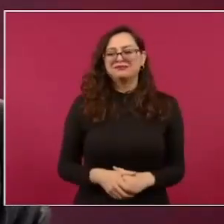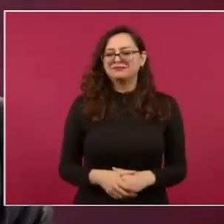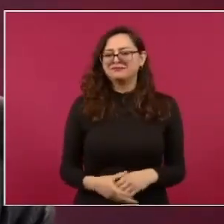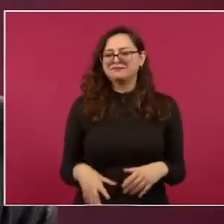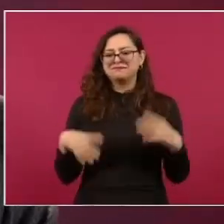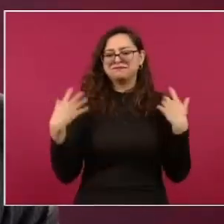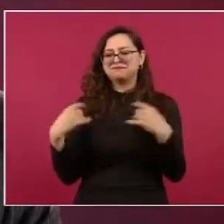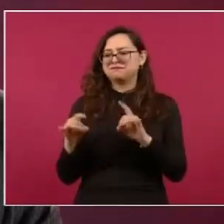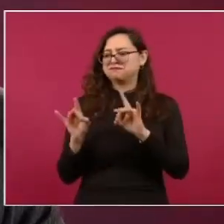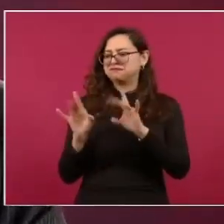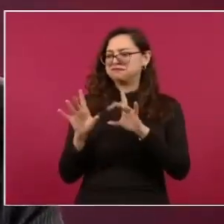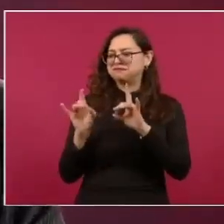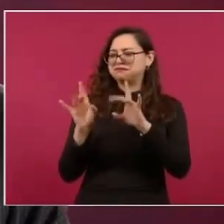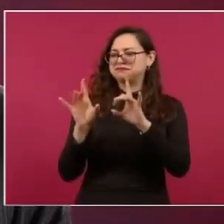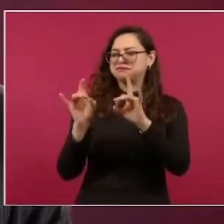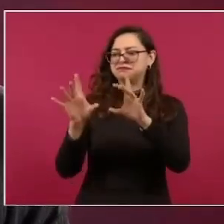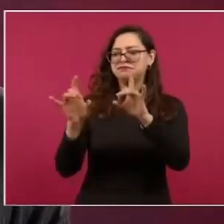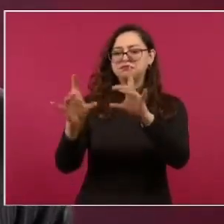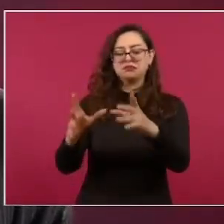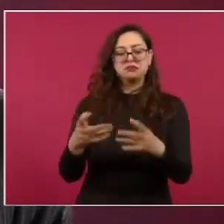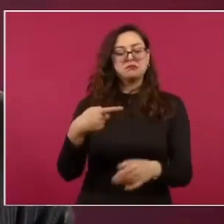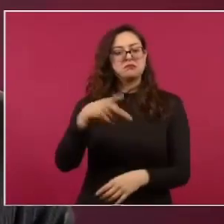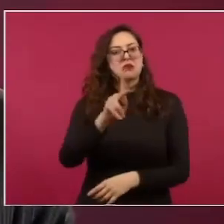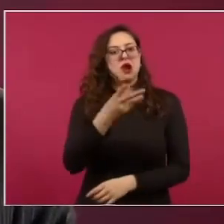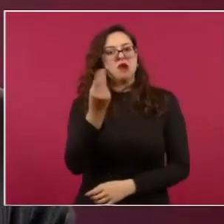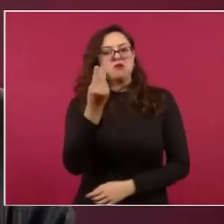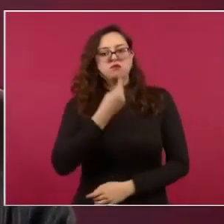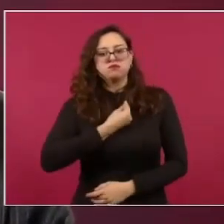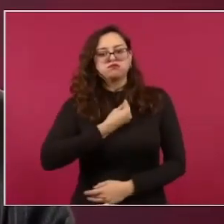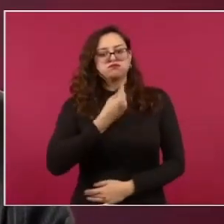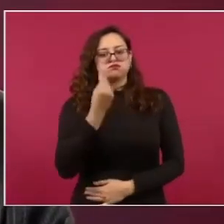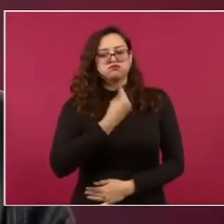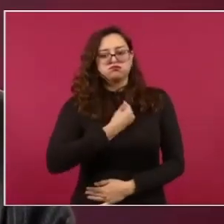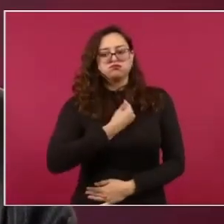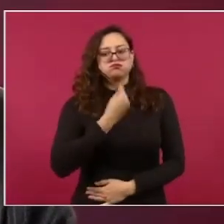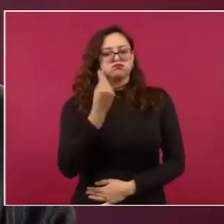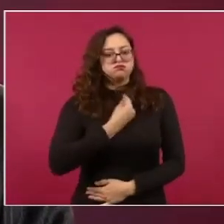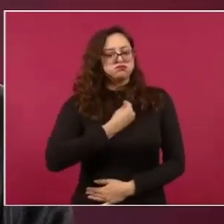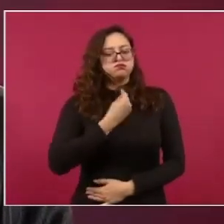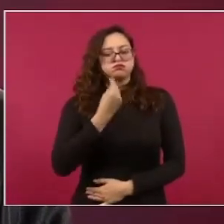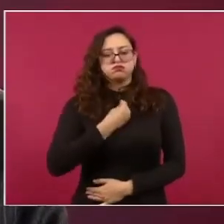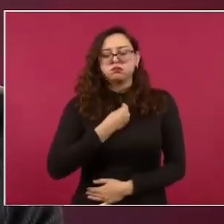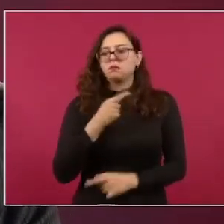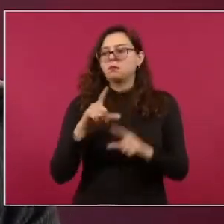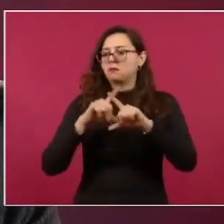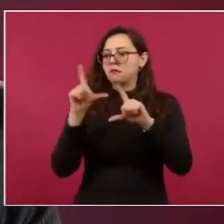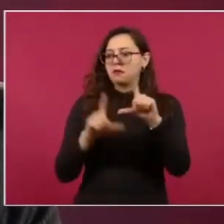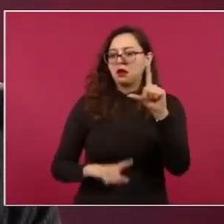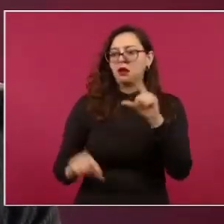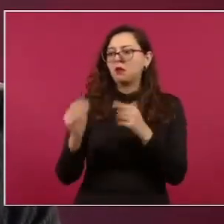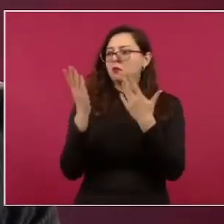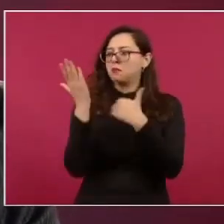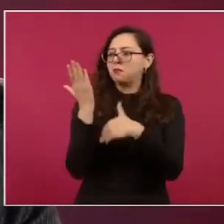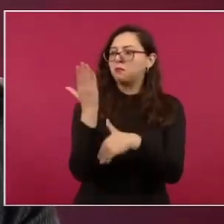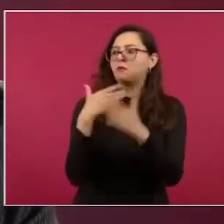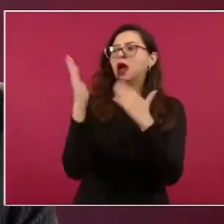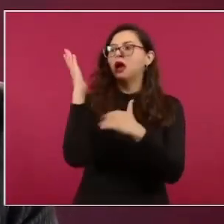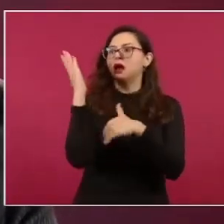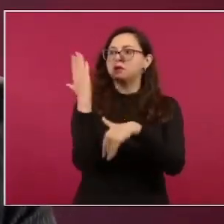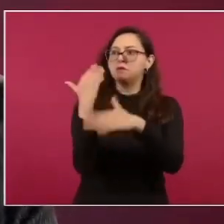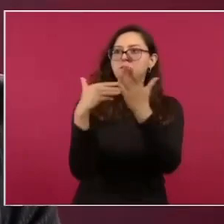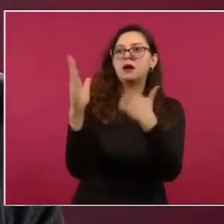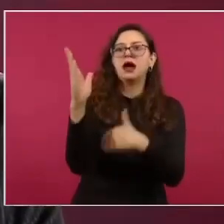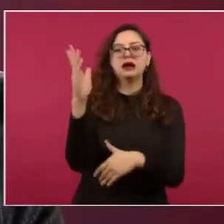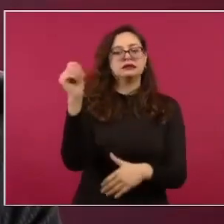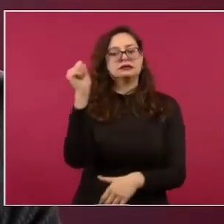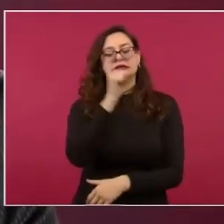muchos males? ¿Por qué resistimos y siempre renacemos? Por